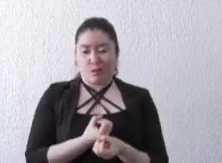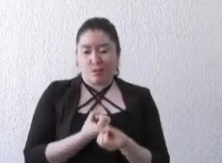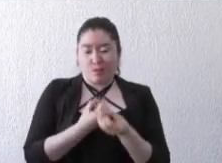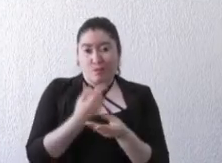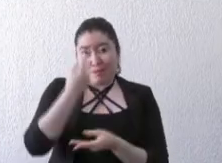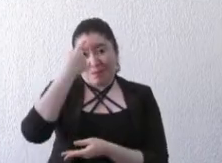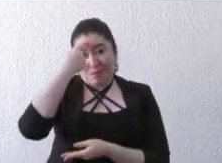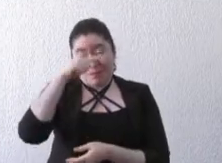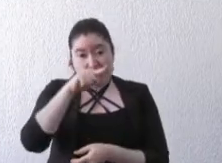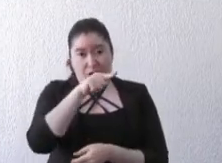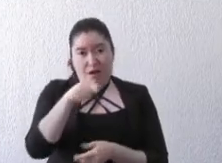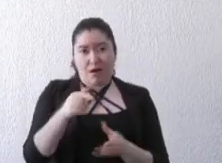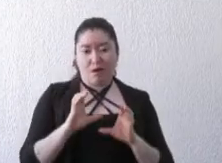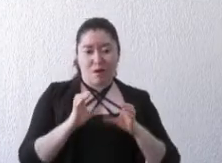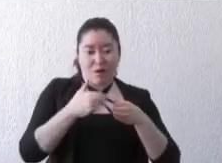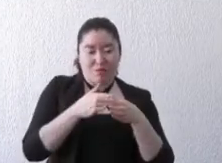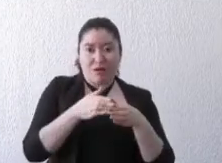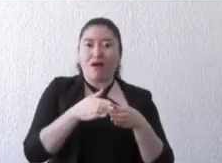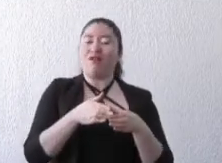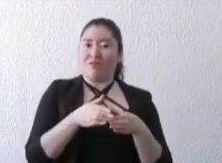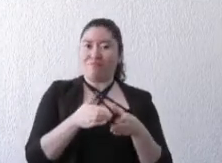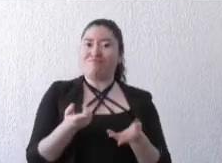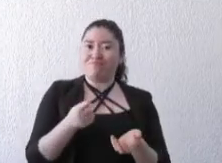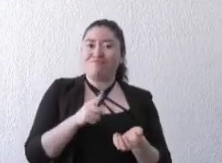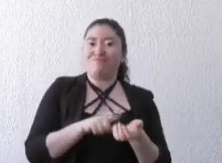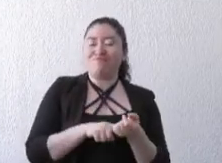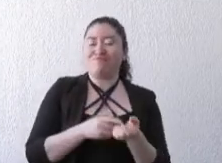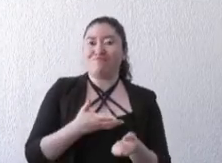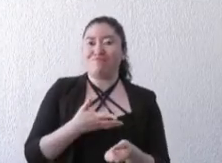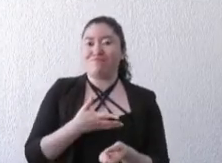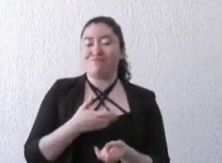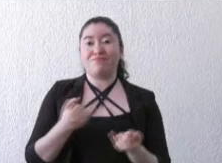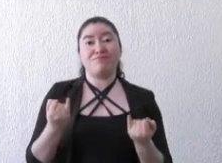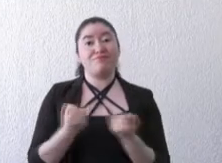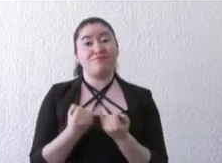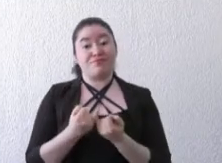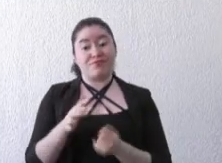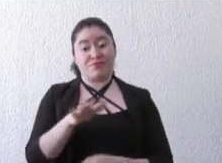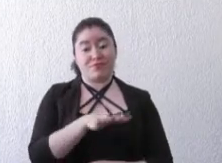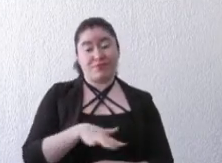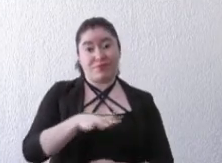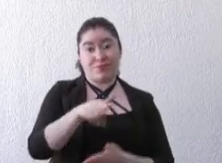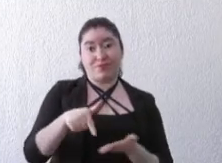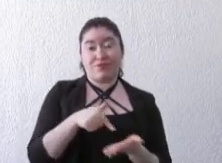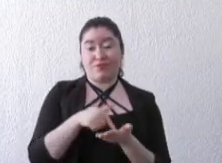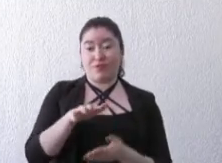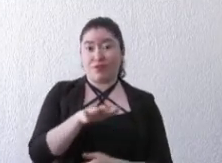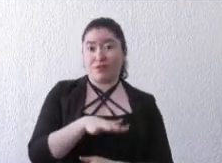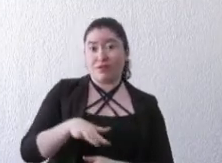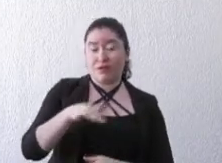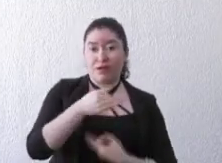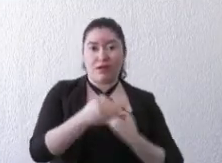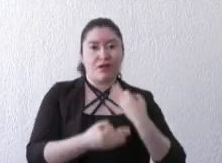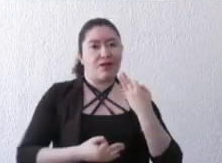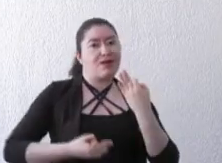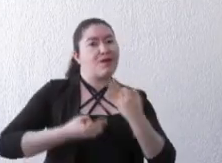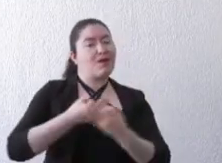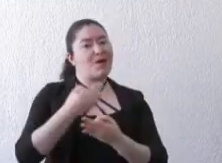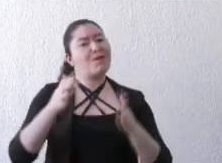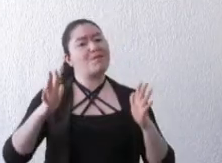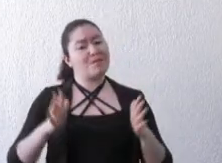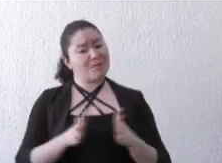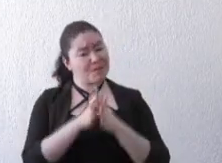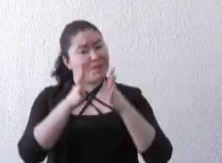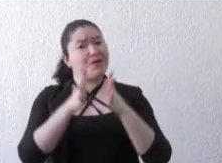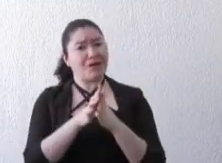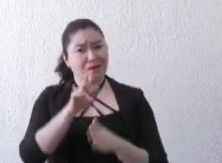estas grandes comunidades. Además, el espacio público, sin duda, es el espacio donde todos participamos, es el